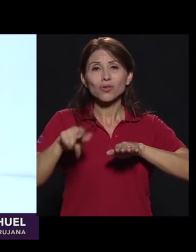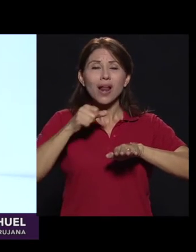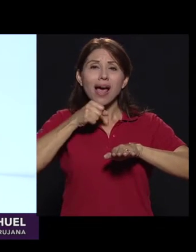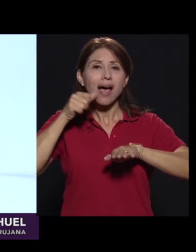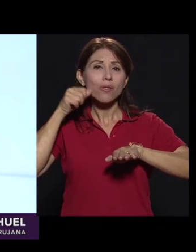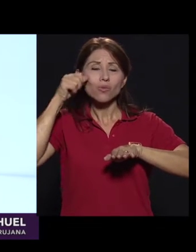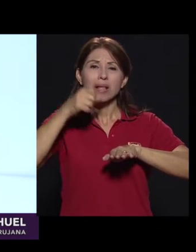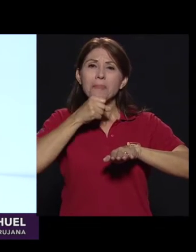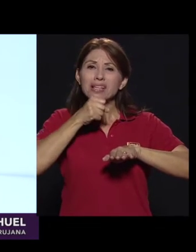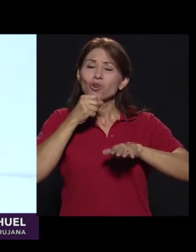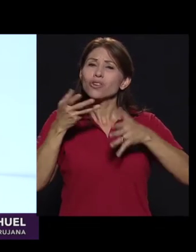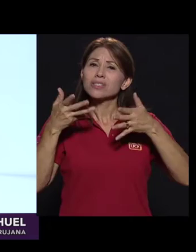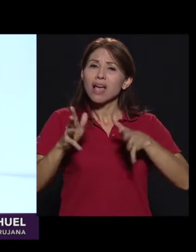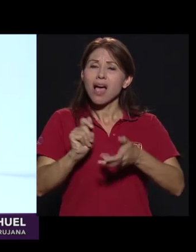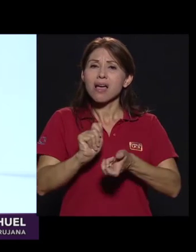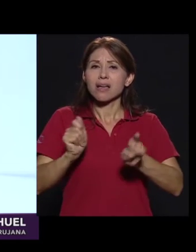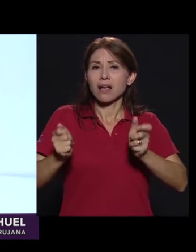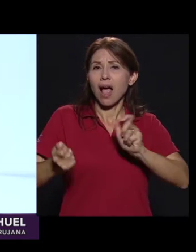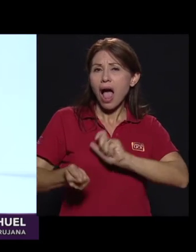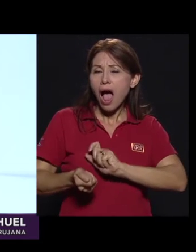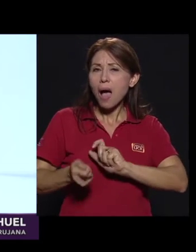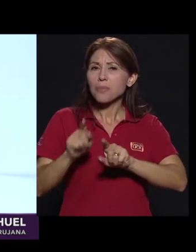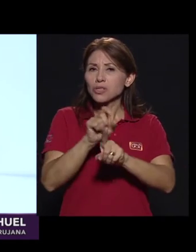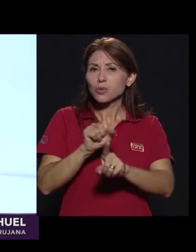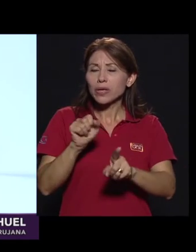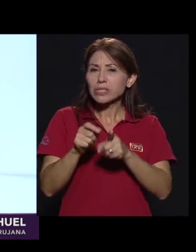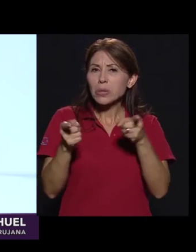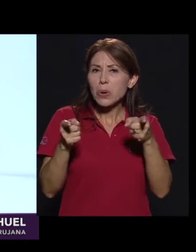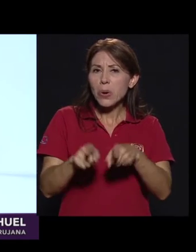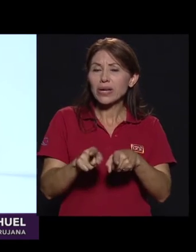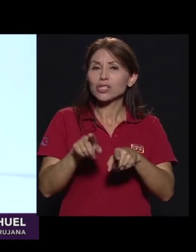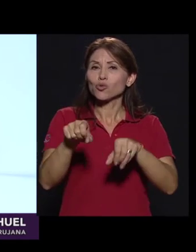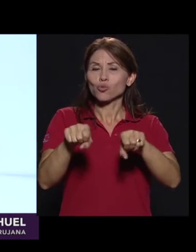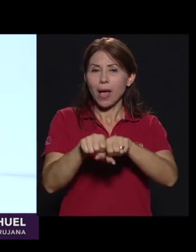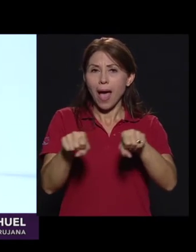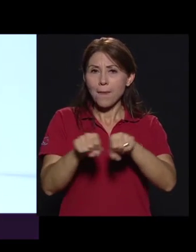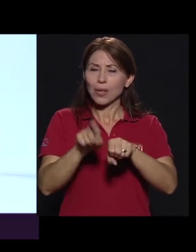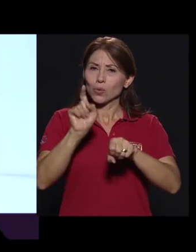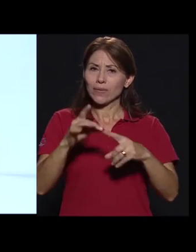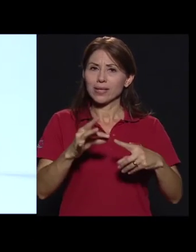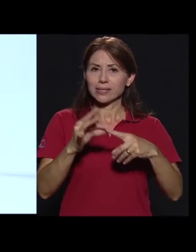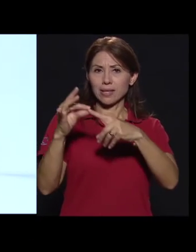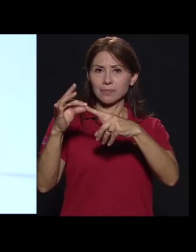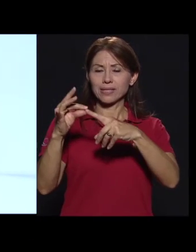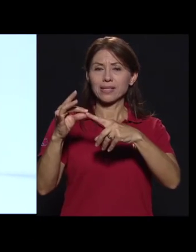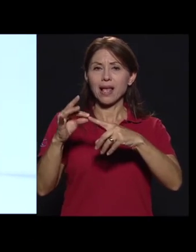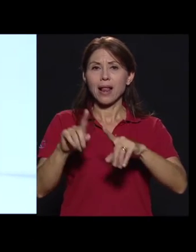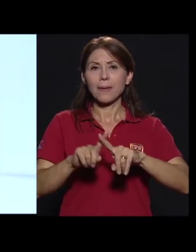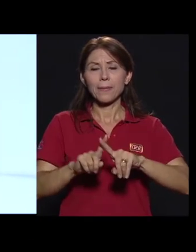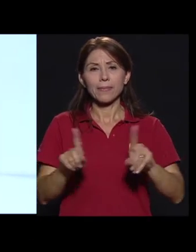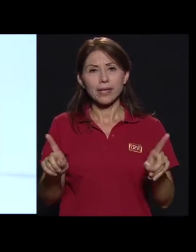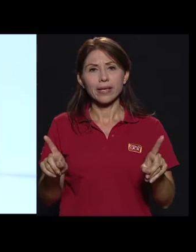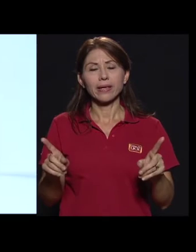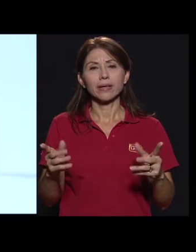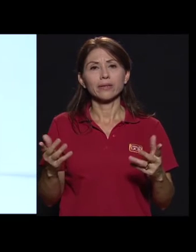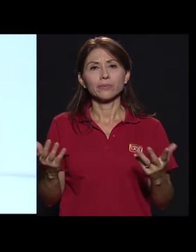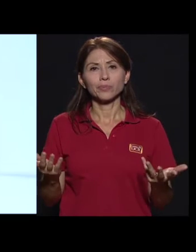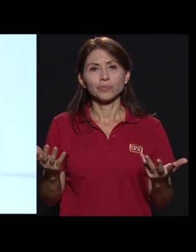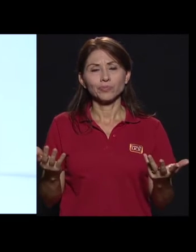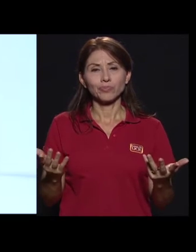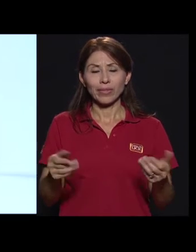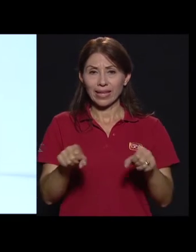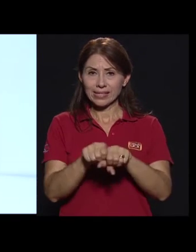adulto mayor ya tiene cambios y desgastes, que van necesitando que el calzado sea especial, pero que ese